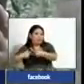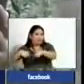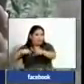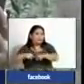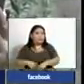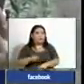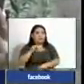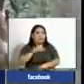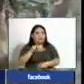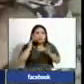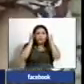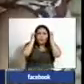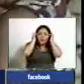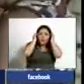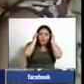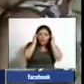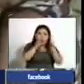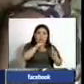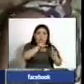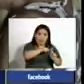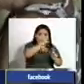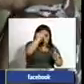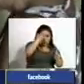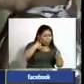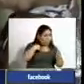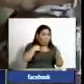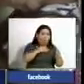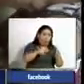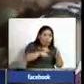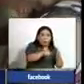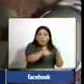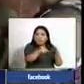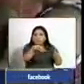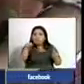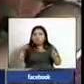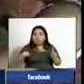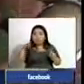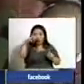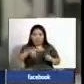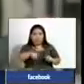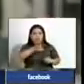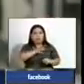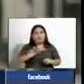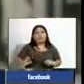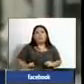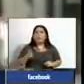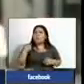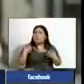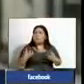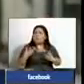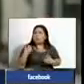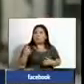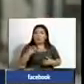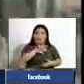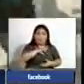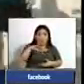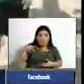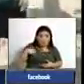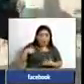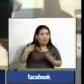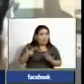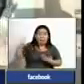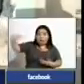Existe la zozobra, y no solo para esta mujer. Si tenemos en cuenta que en El Salvador miles de familias viven